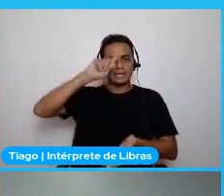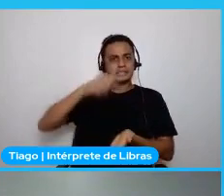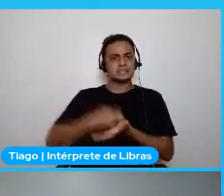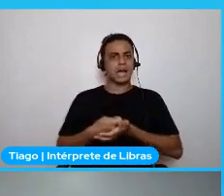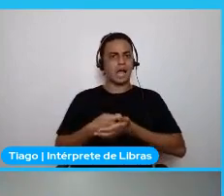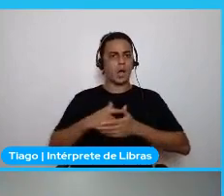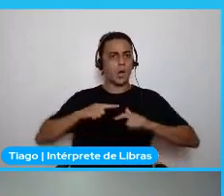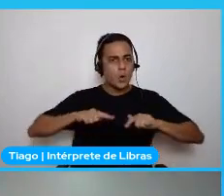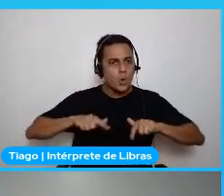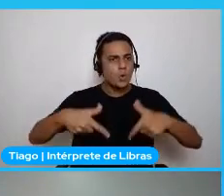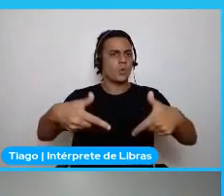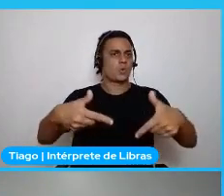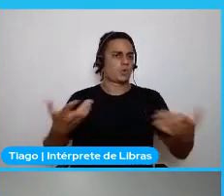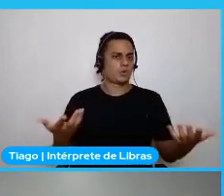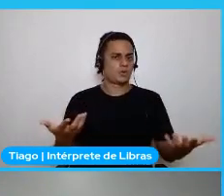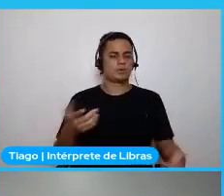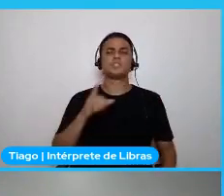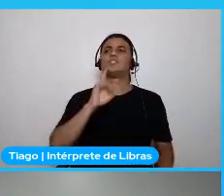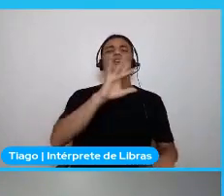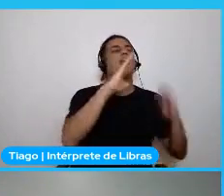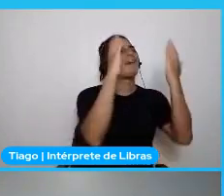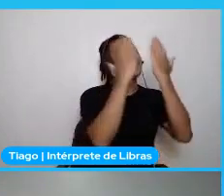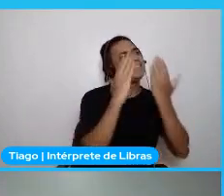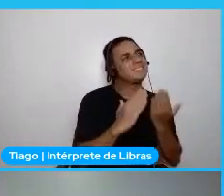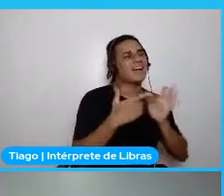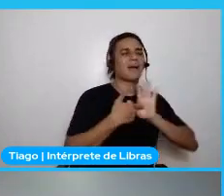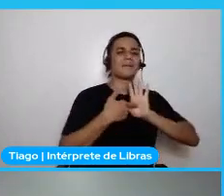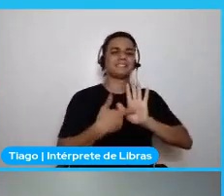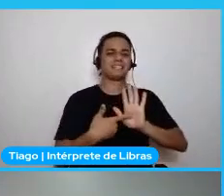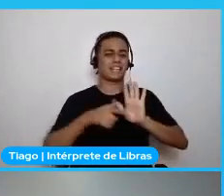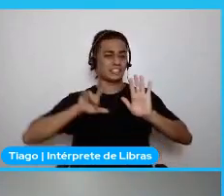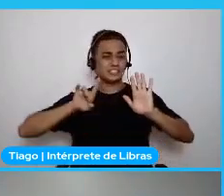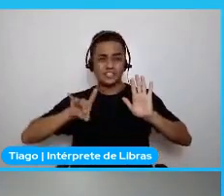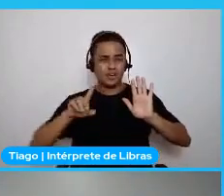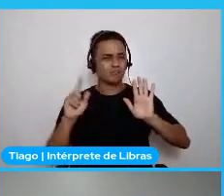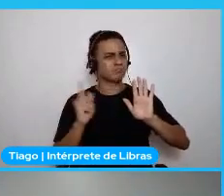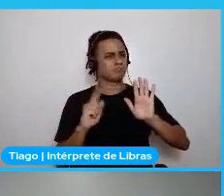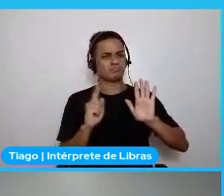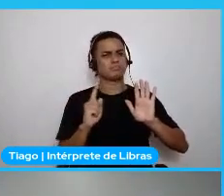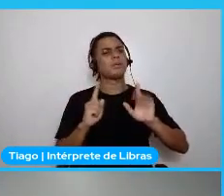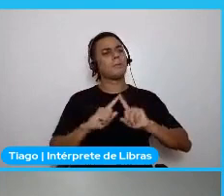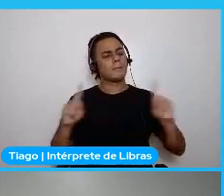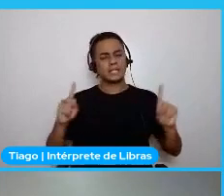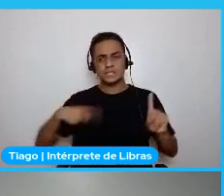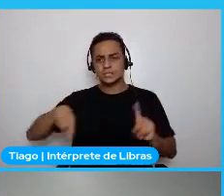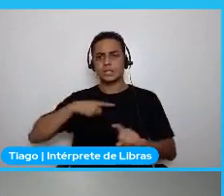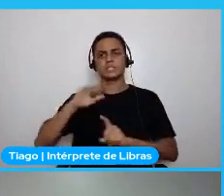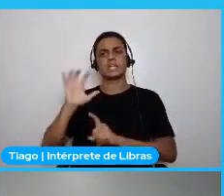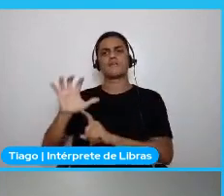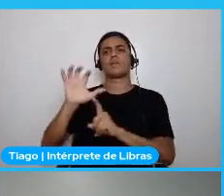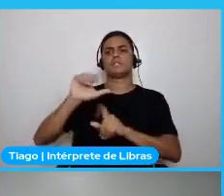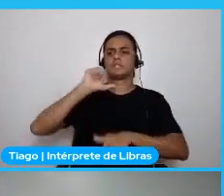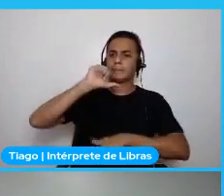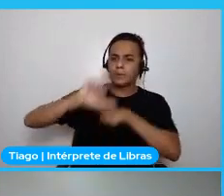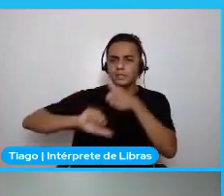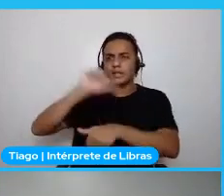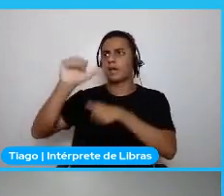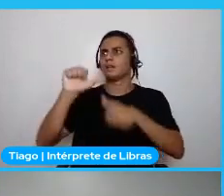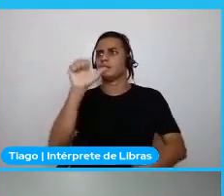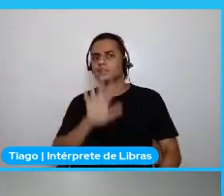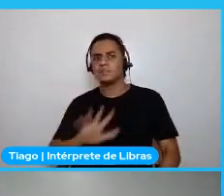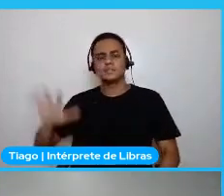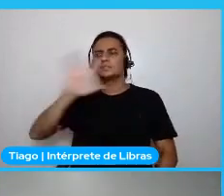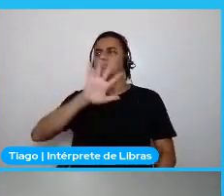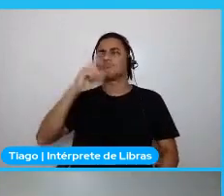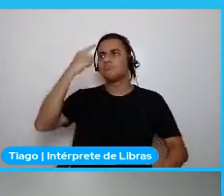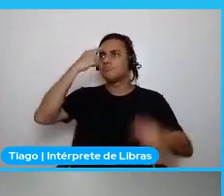solamente analizar la información, presentarla, como vamos a ver, sino también generar un cambio, generar un movimiento, generar la